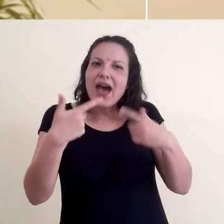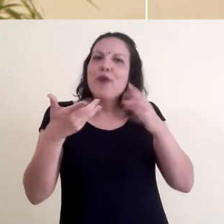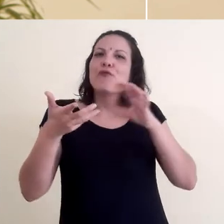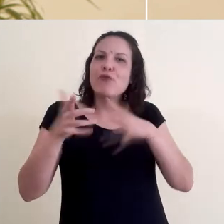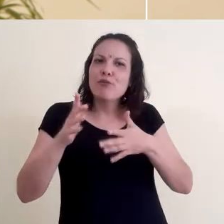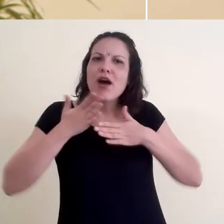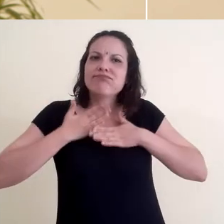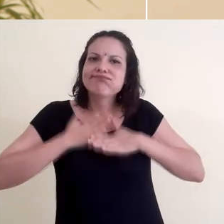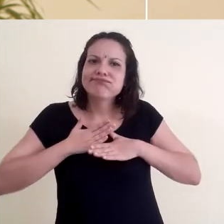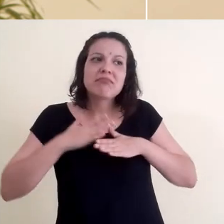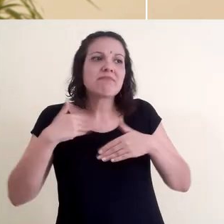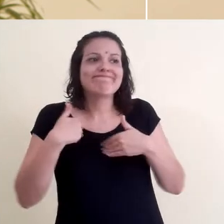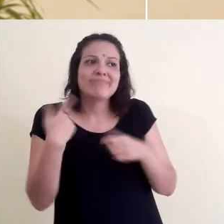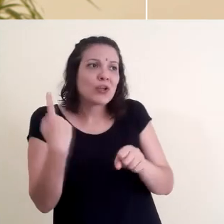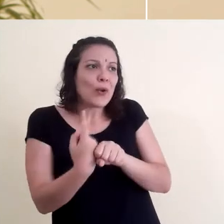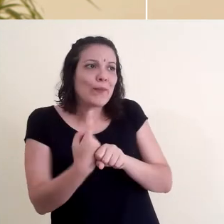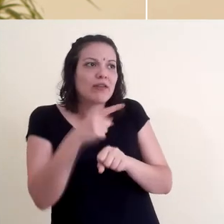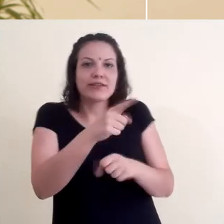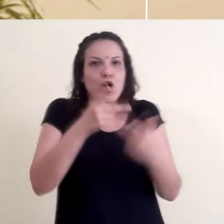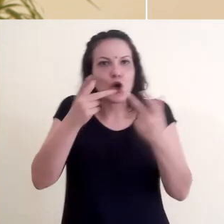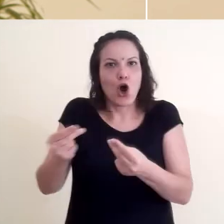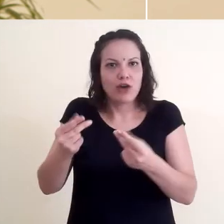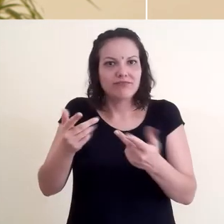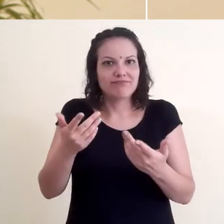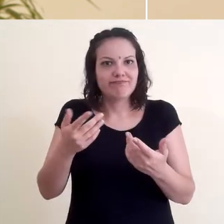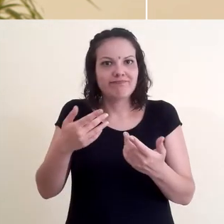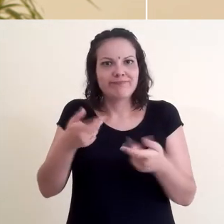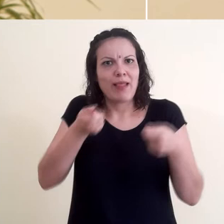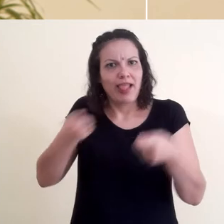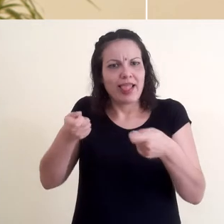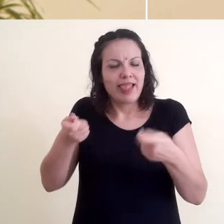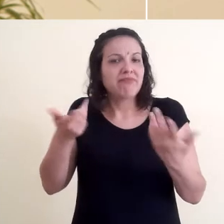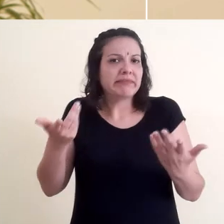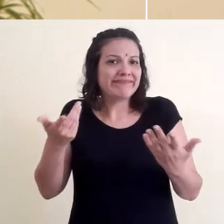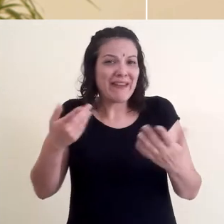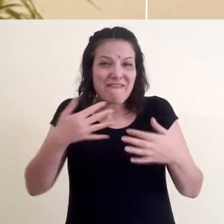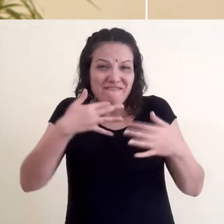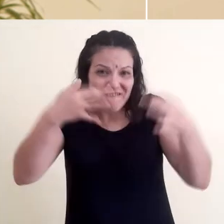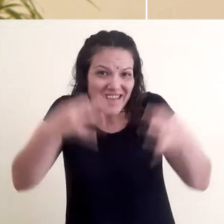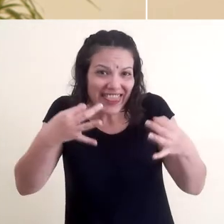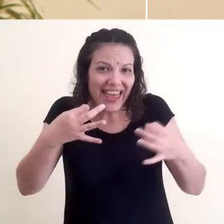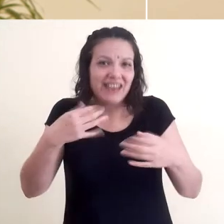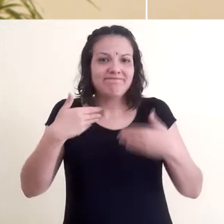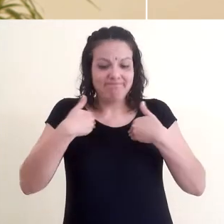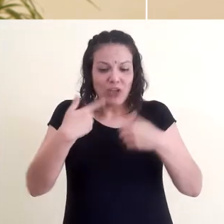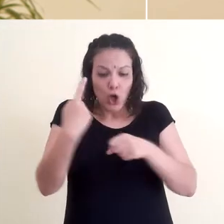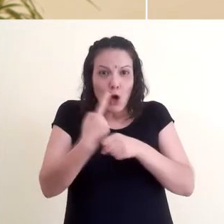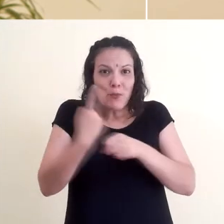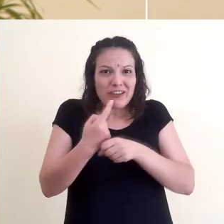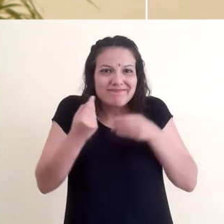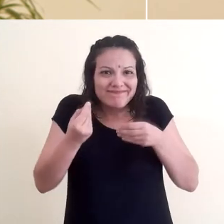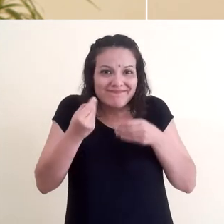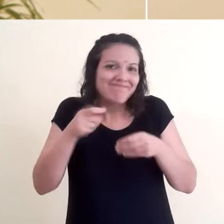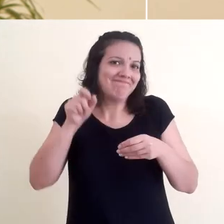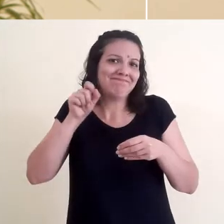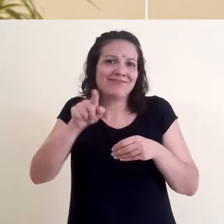modelos para no poder. Y la verdad es que no poder es parte de lo humano, no es algo que nos es ajeno. Entonces